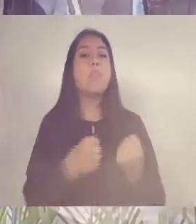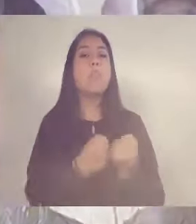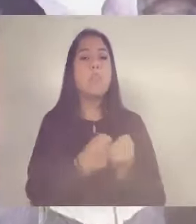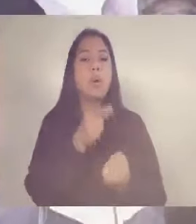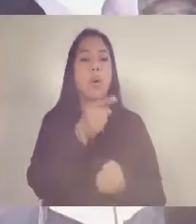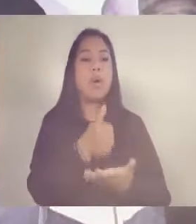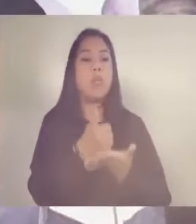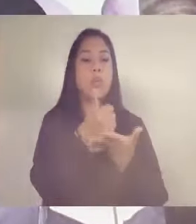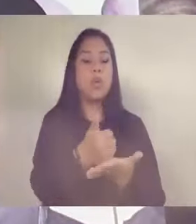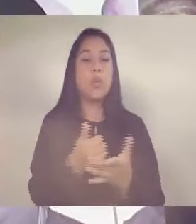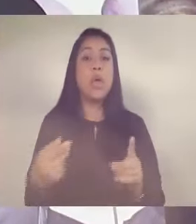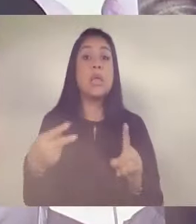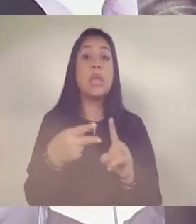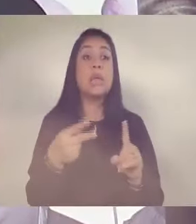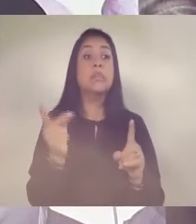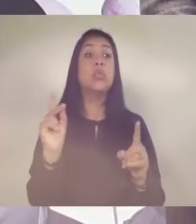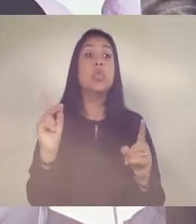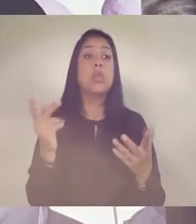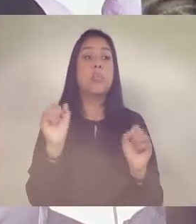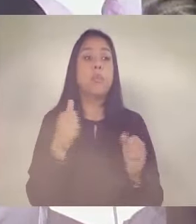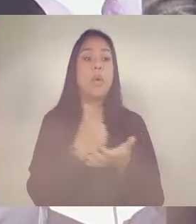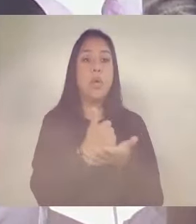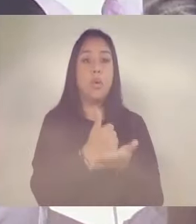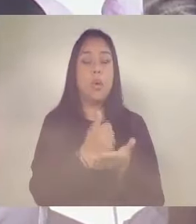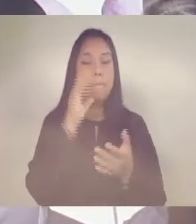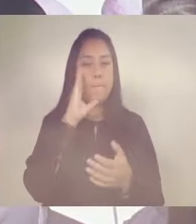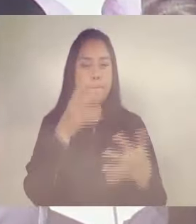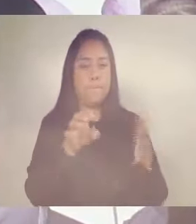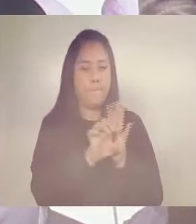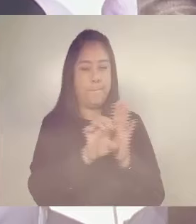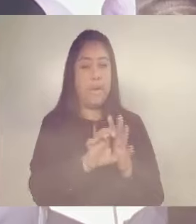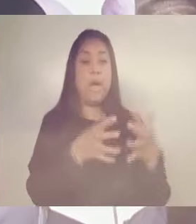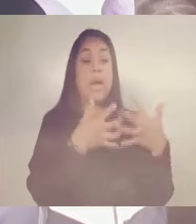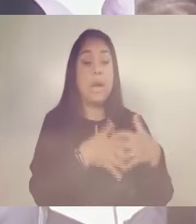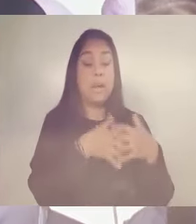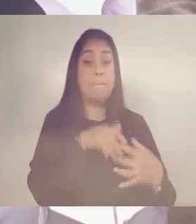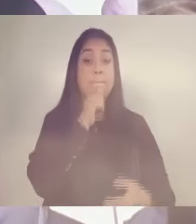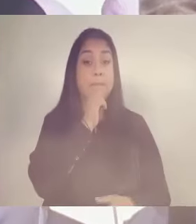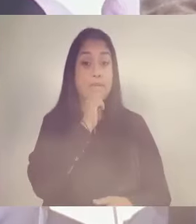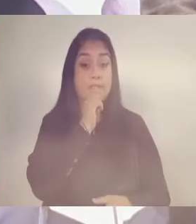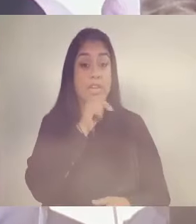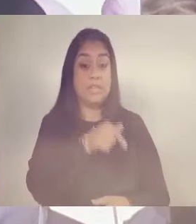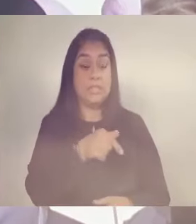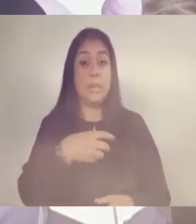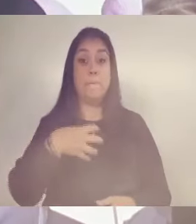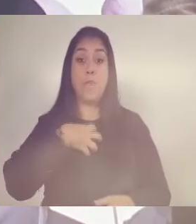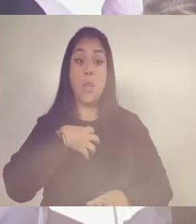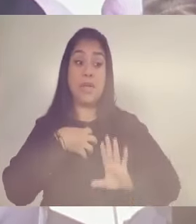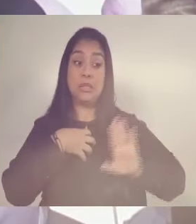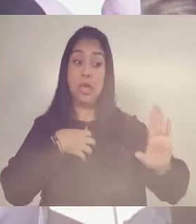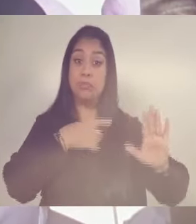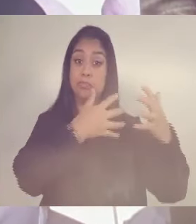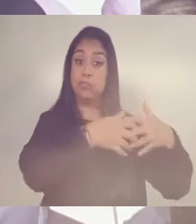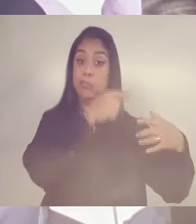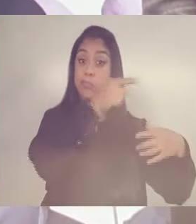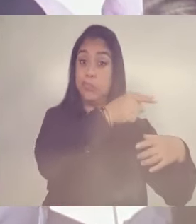y hasta qué extremo. Porque si las empresas privadas hacen actividades que son propias del contrato